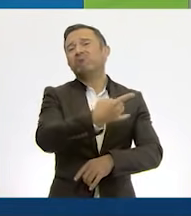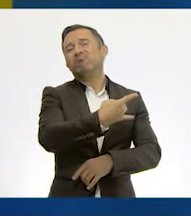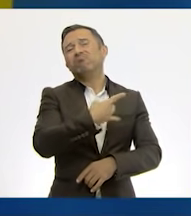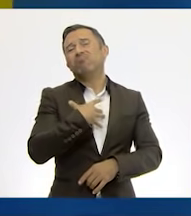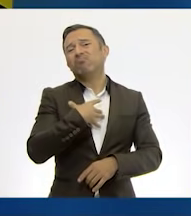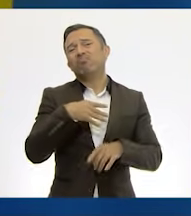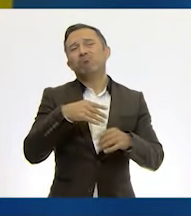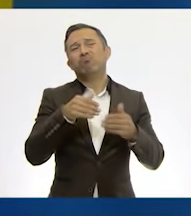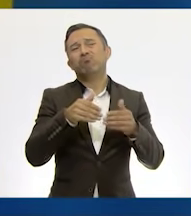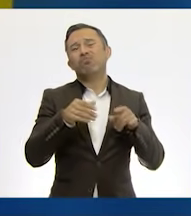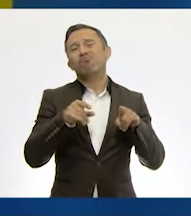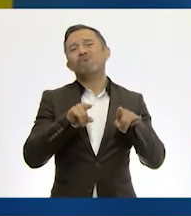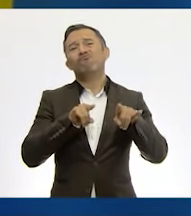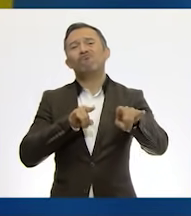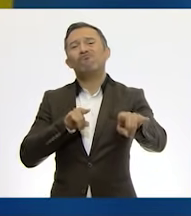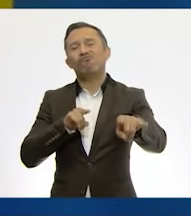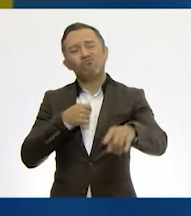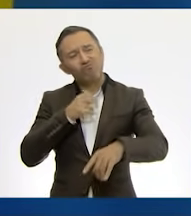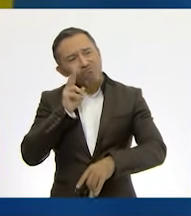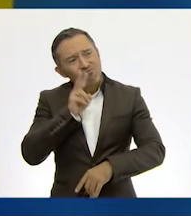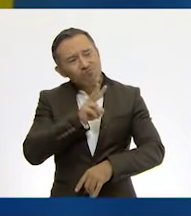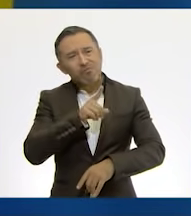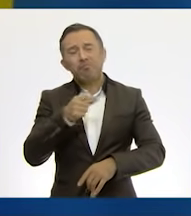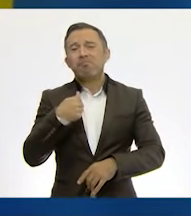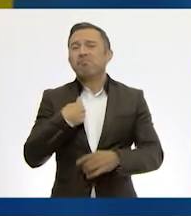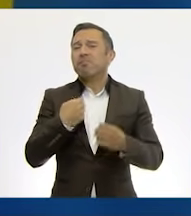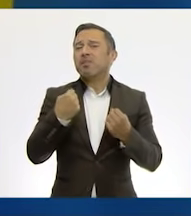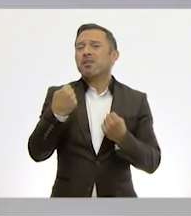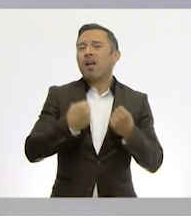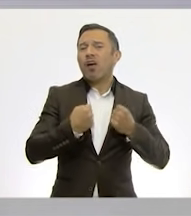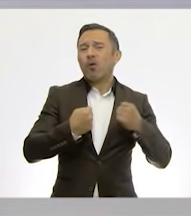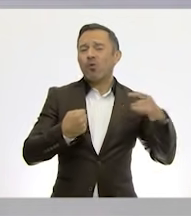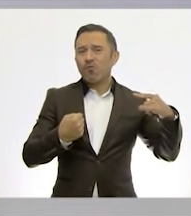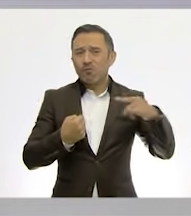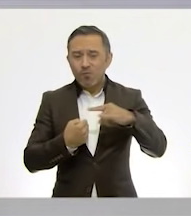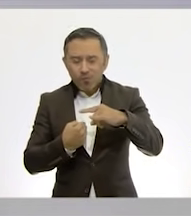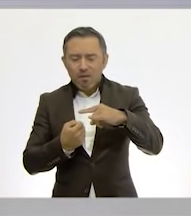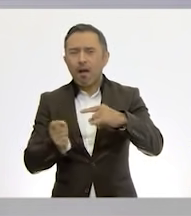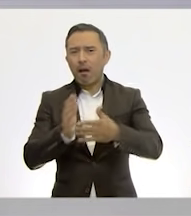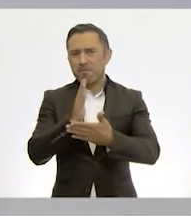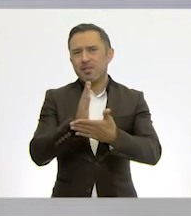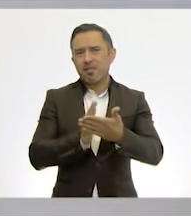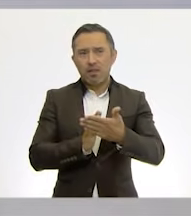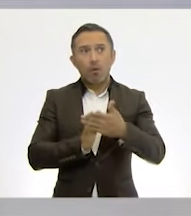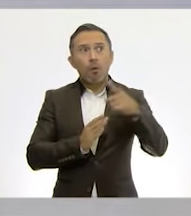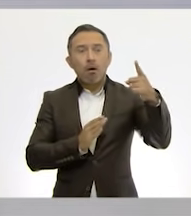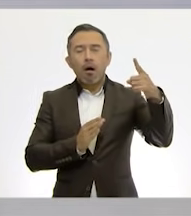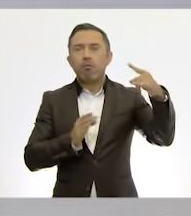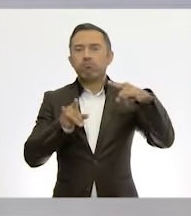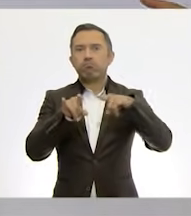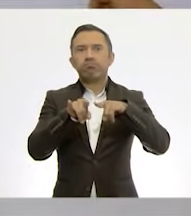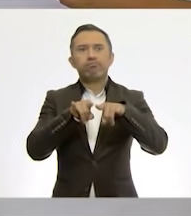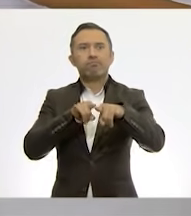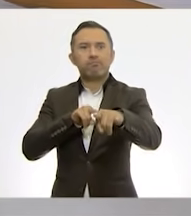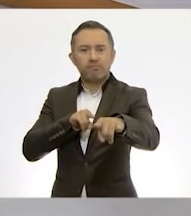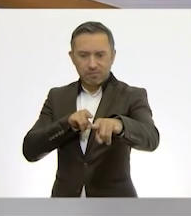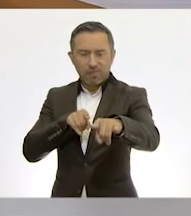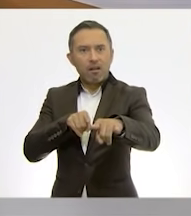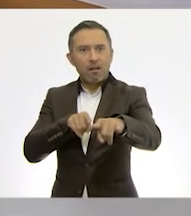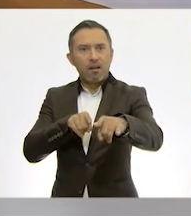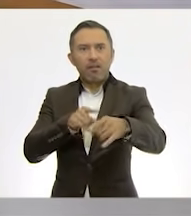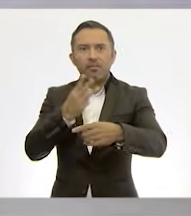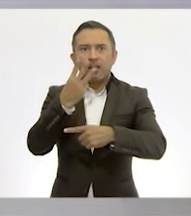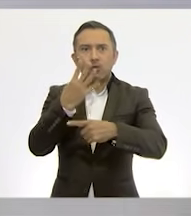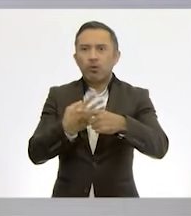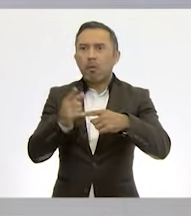Gaby. Eso es lo que yo estoy viendo. Que mi coche avanzó justo a la mitad con el un medio y el tuyo avanzó tres cuartos. Mira, mira, tú